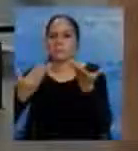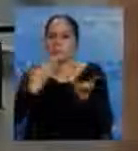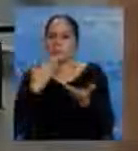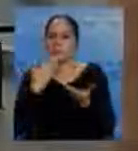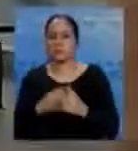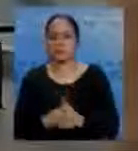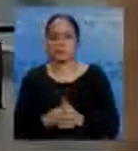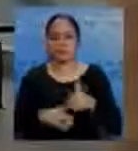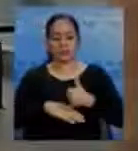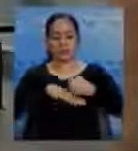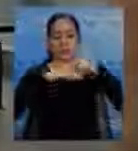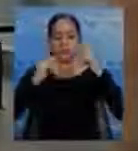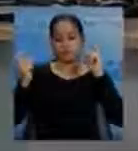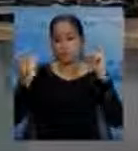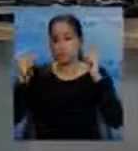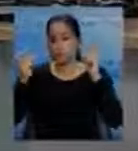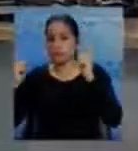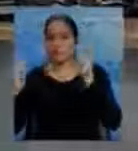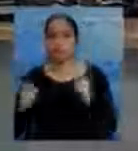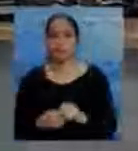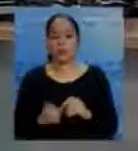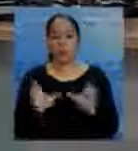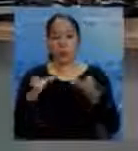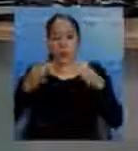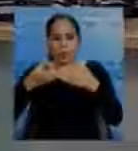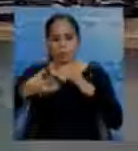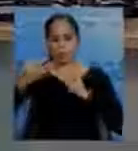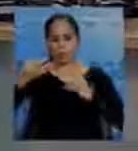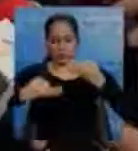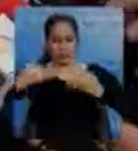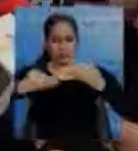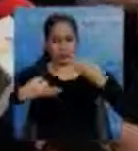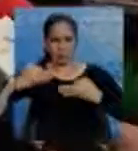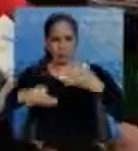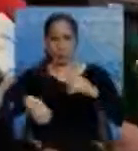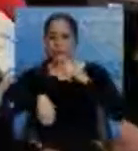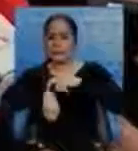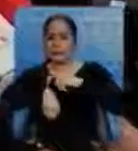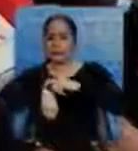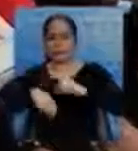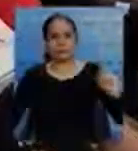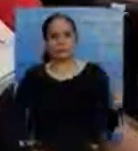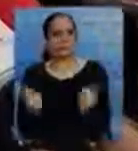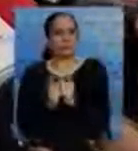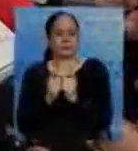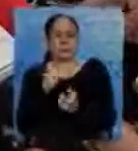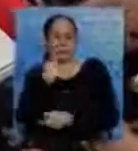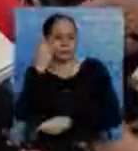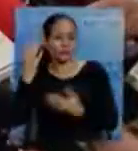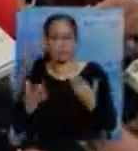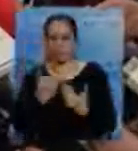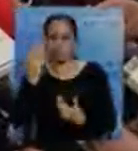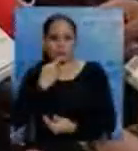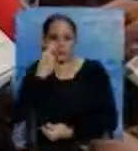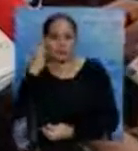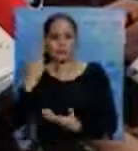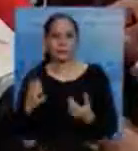del Consejo de la Judicatura, Gustavo Yark, esto generará ahorro de tiempo. Porque un proceso ordinario que puede